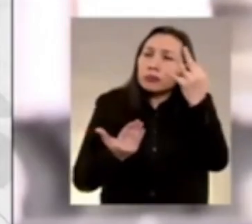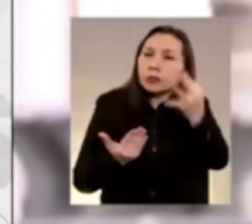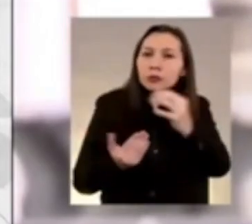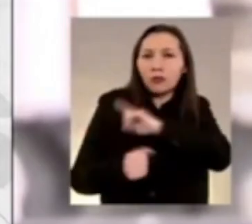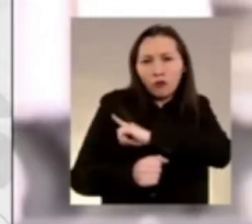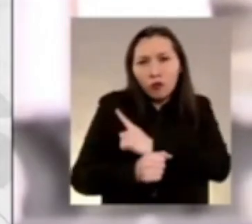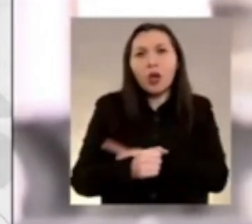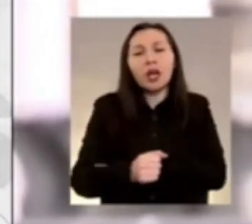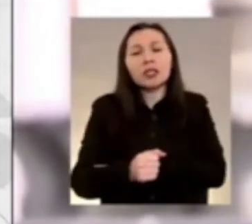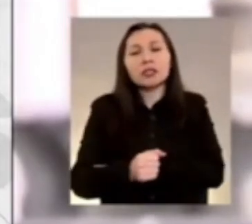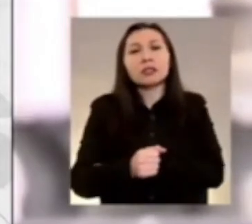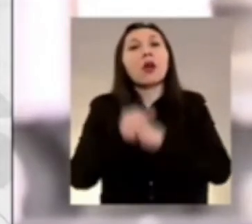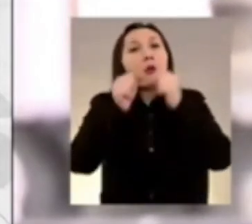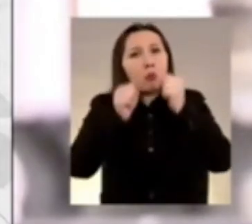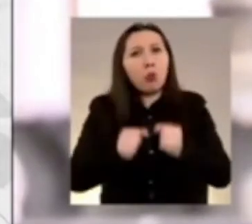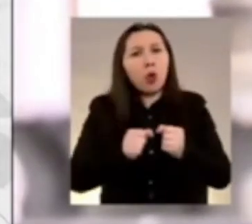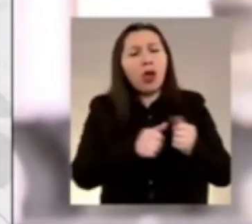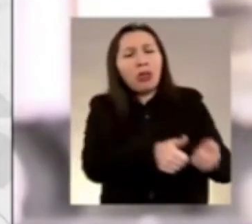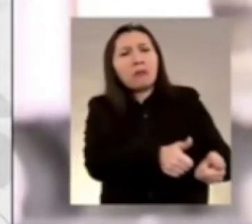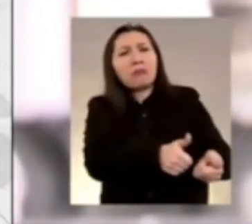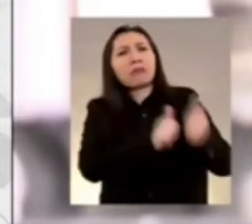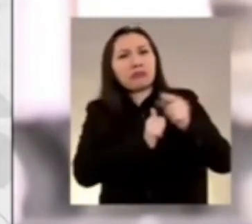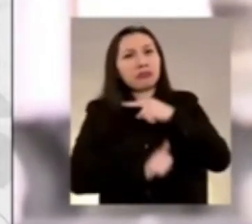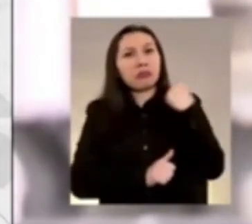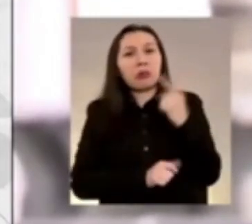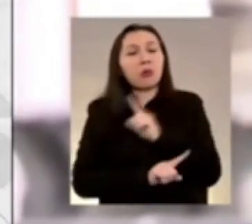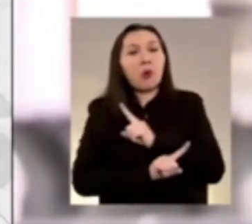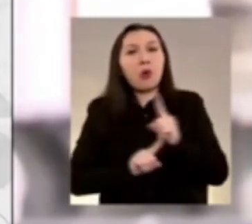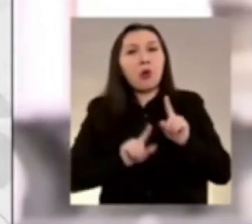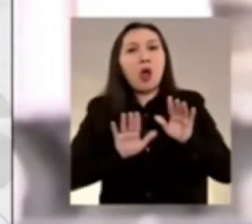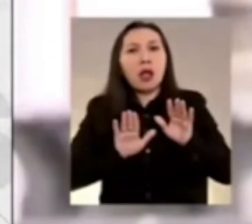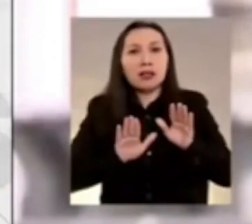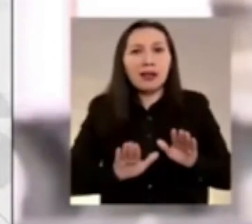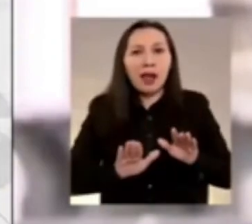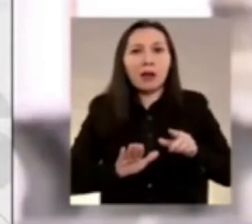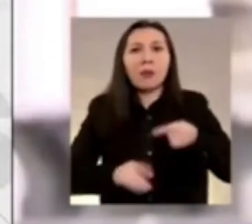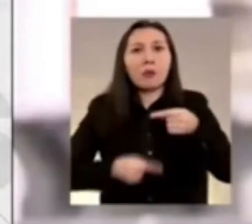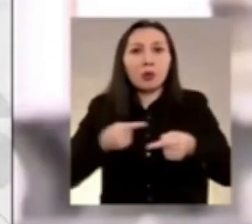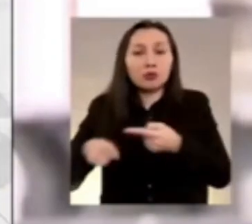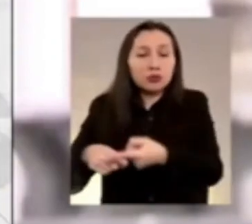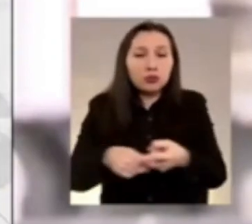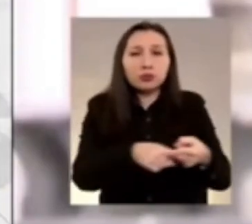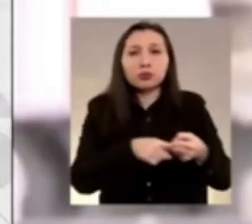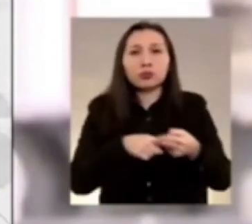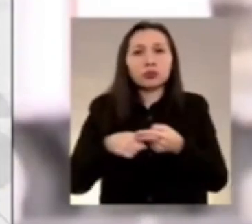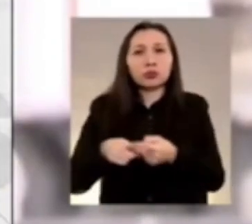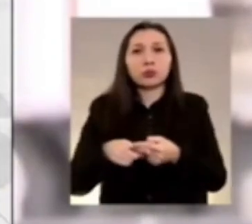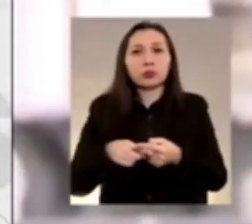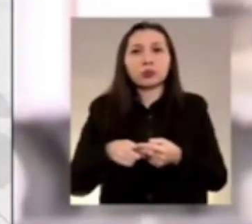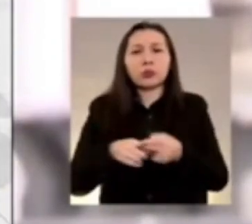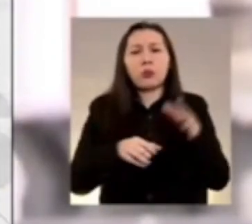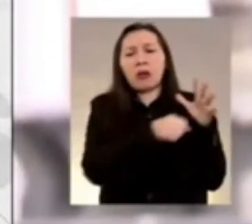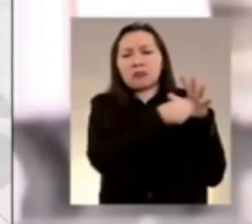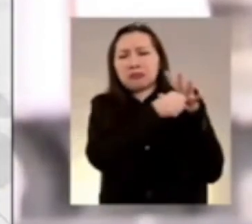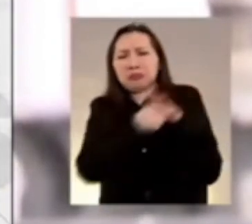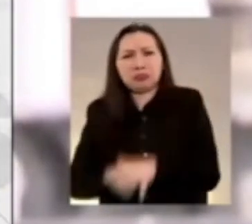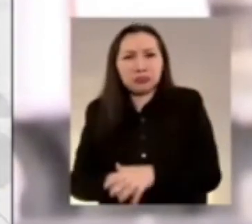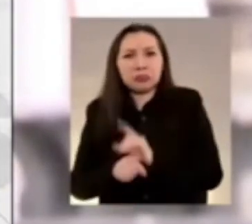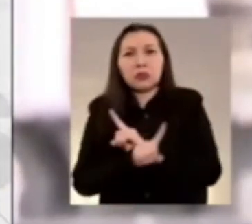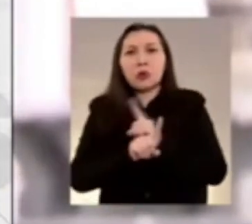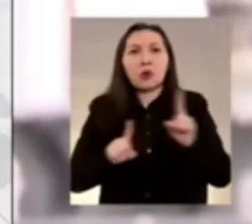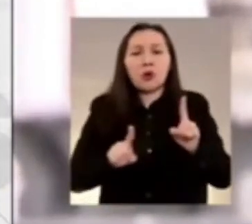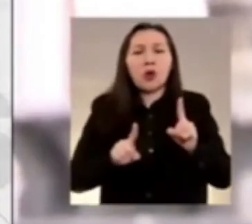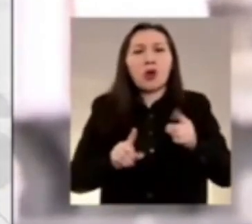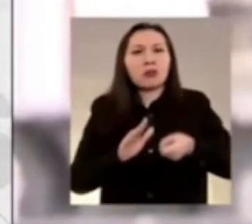Tienen fuerza, podrán avasallarnos, pero no se detienen los procesos sociales ni con la represión, ni con